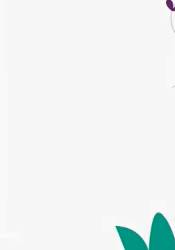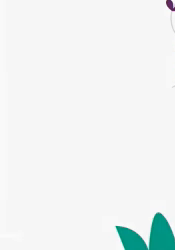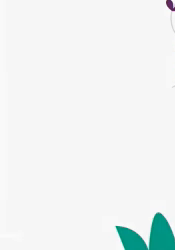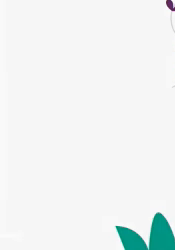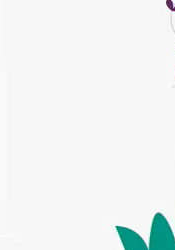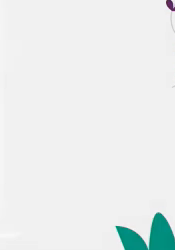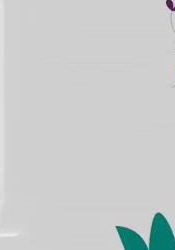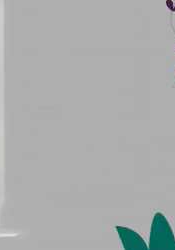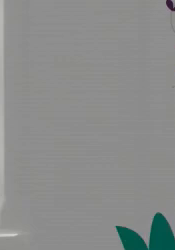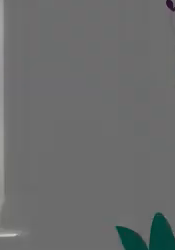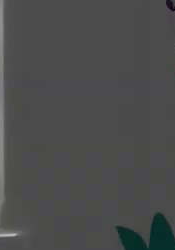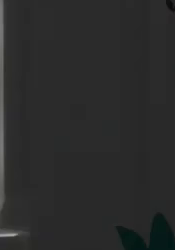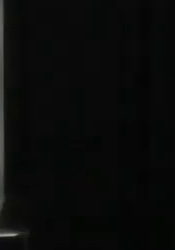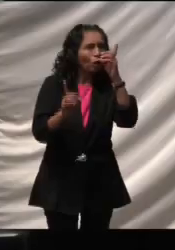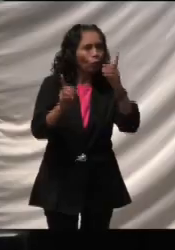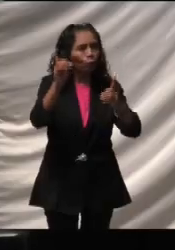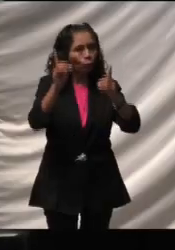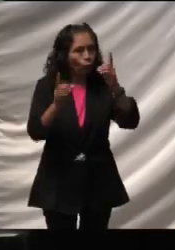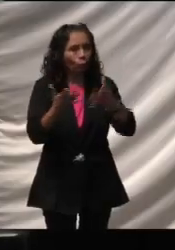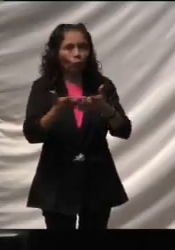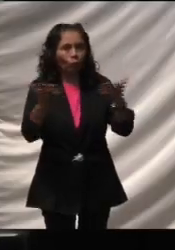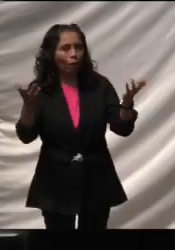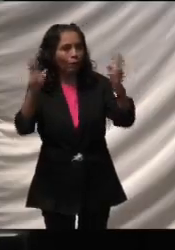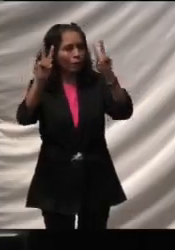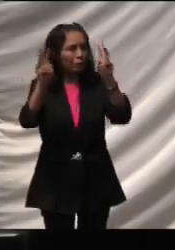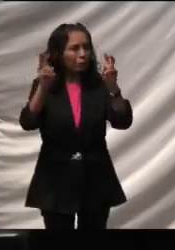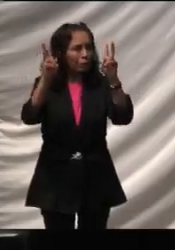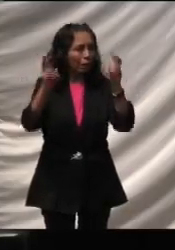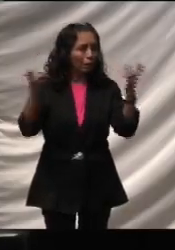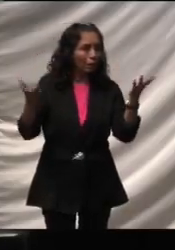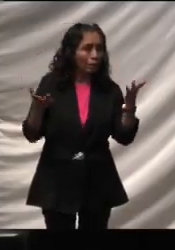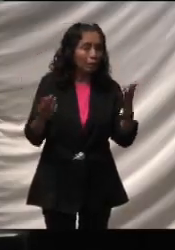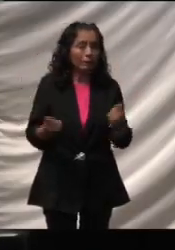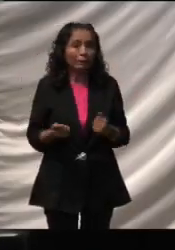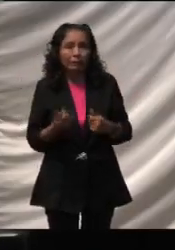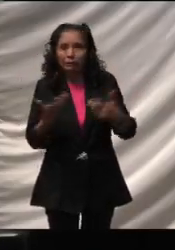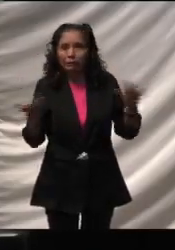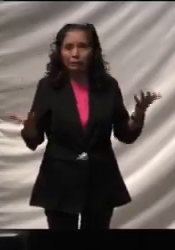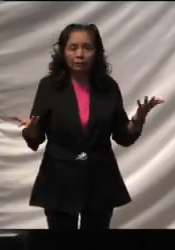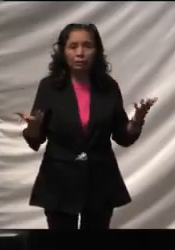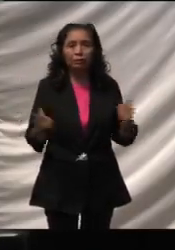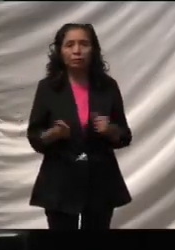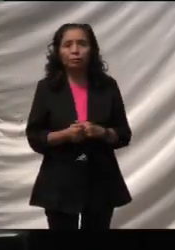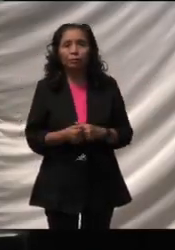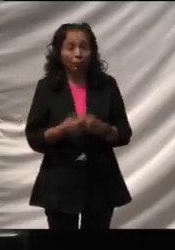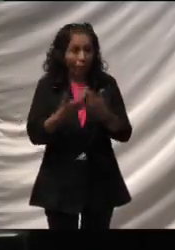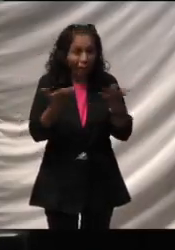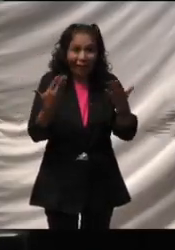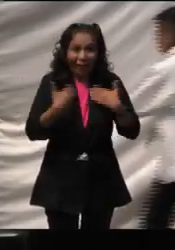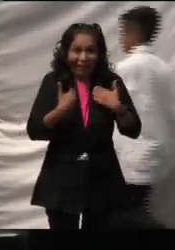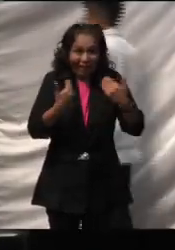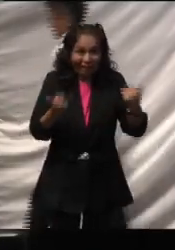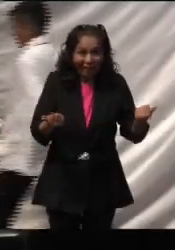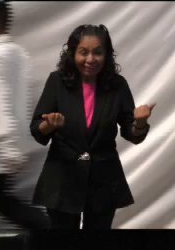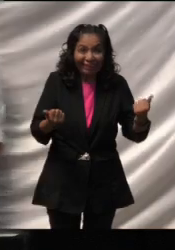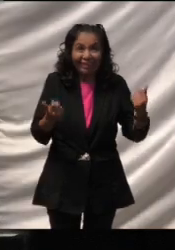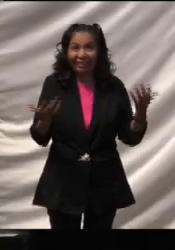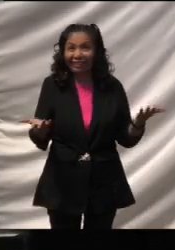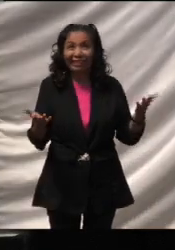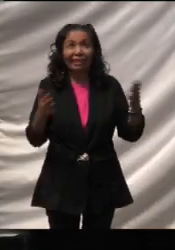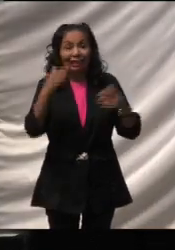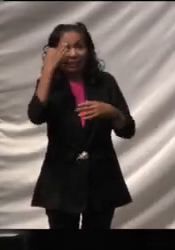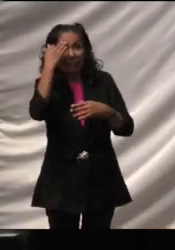nos ayuda a abarcar dudas comunes, temas de interés, inseguridades y a entender los impactos que el cambio climático le da